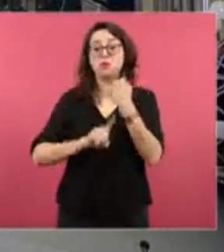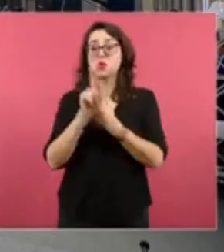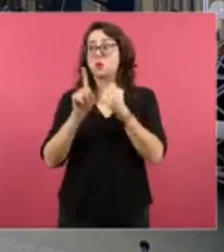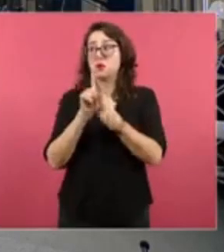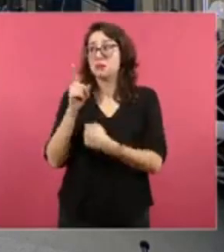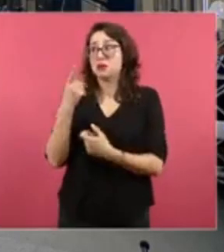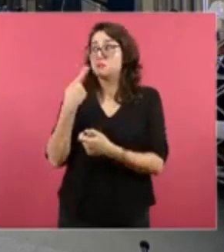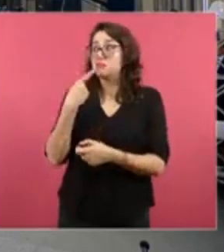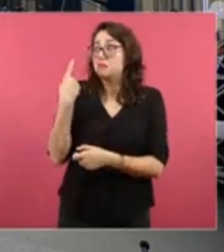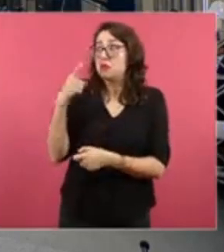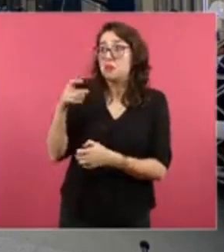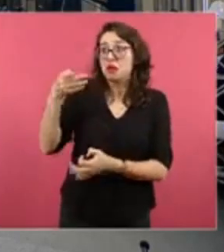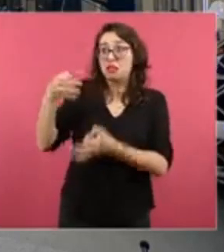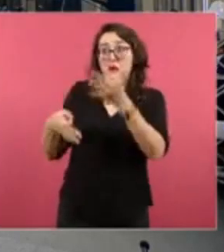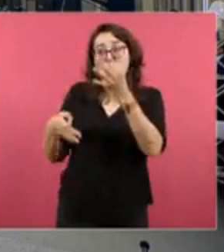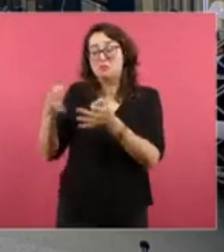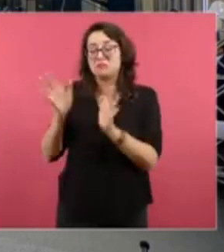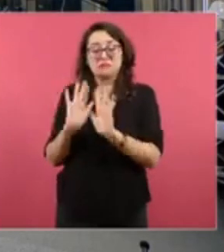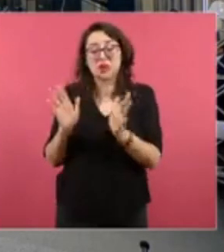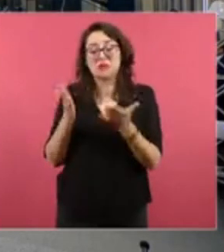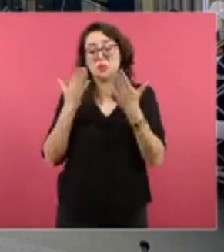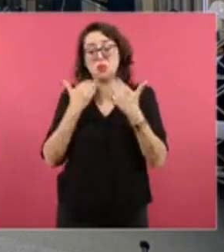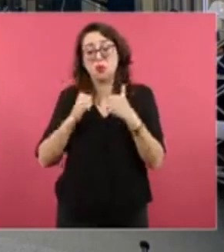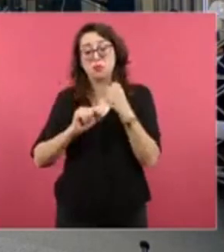Carlos Guzmán.